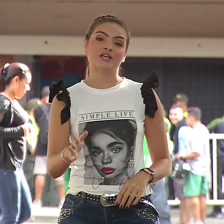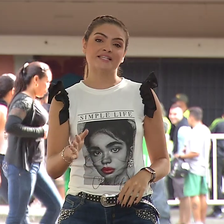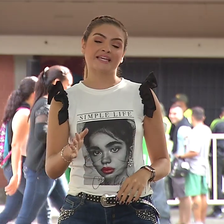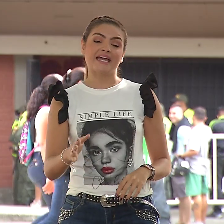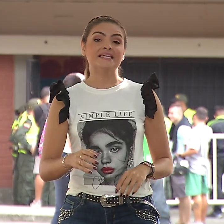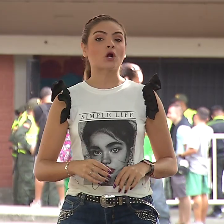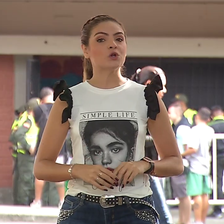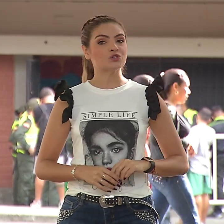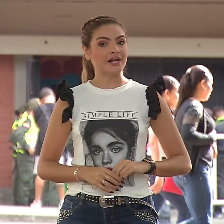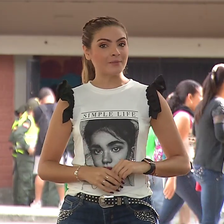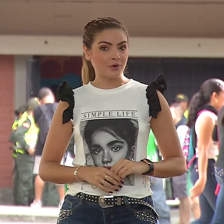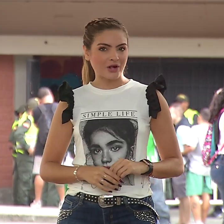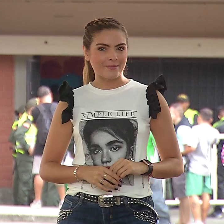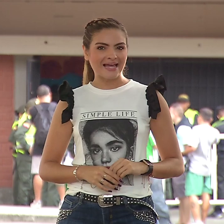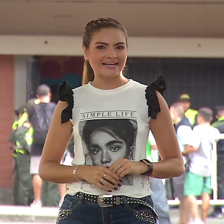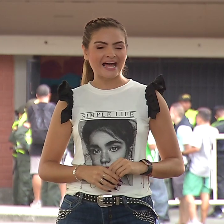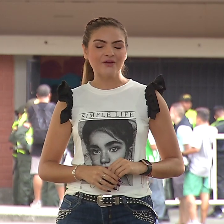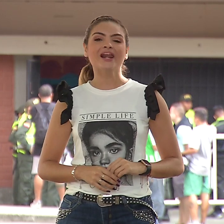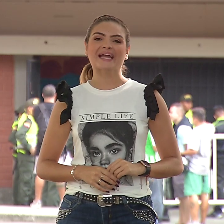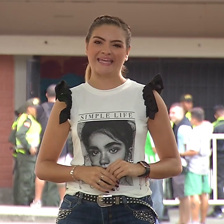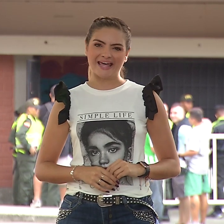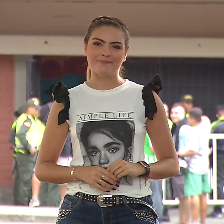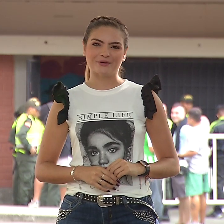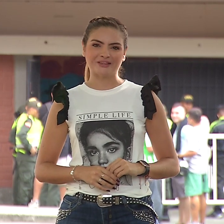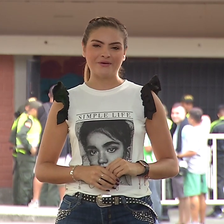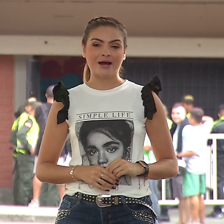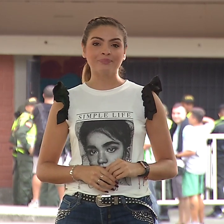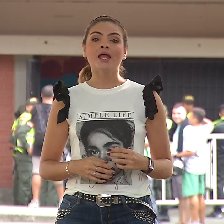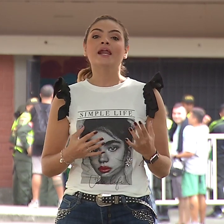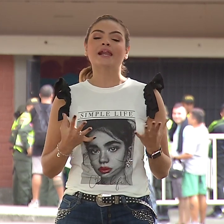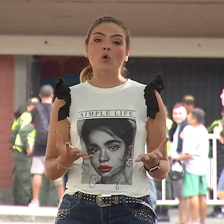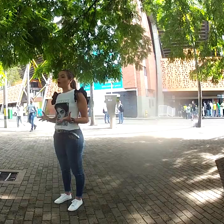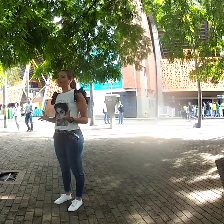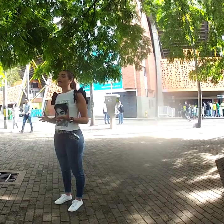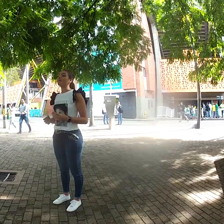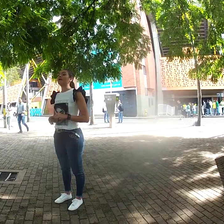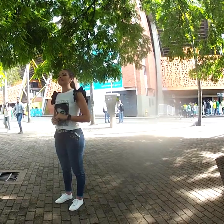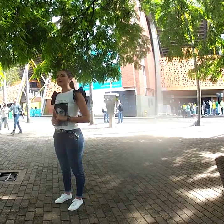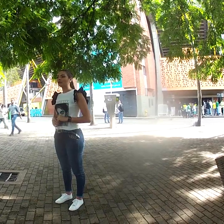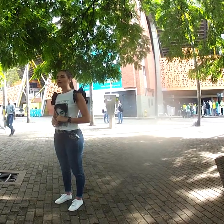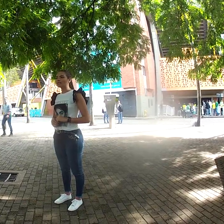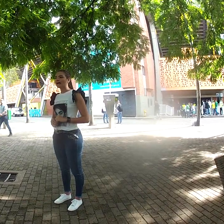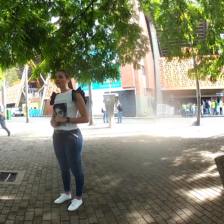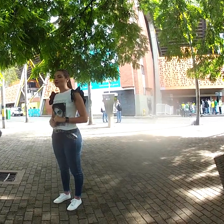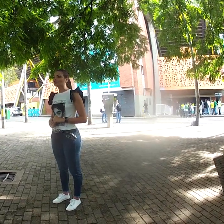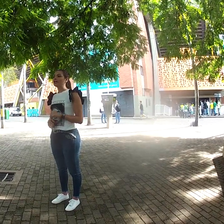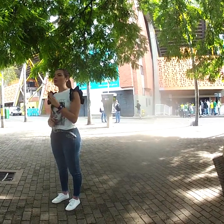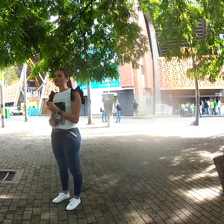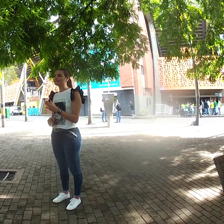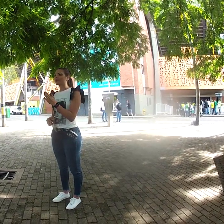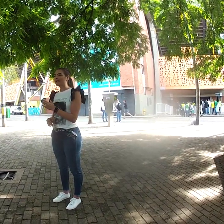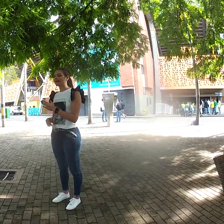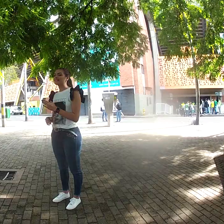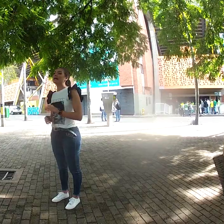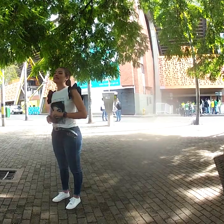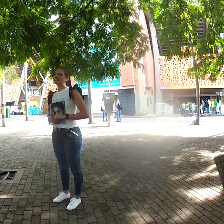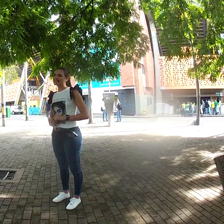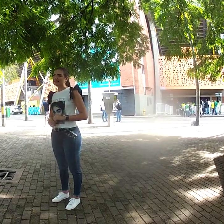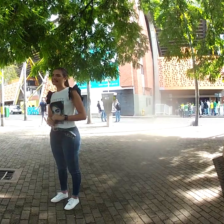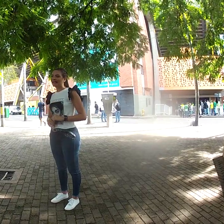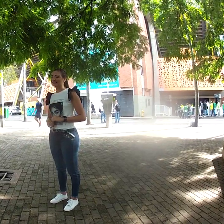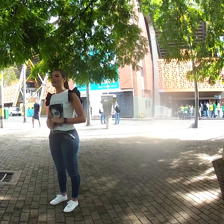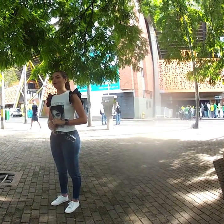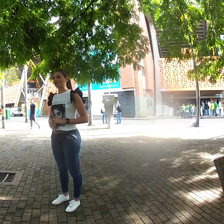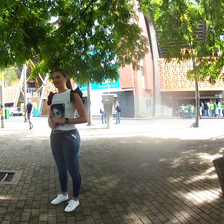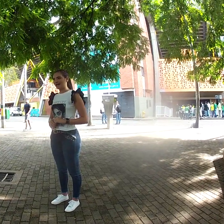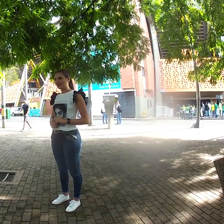Y ustedes que ya conocían el programa de radio La Guía Deportiva, recuerden que pueden sintonizarlos de lunes a viernes a las 6 de